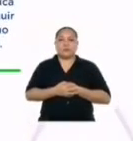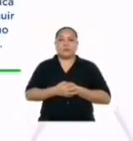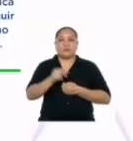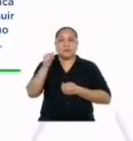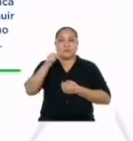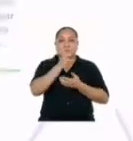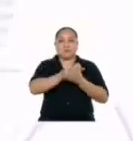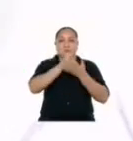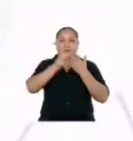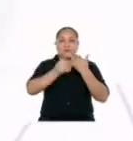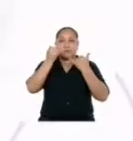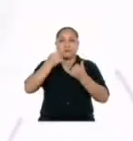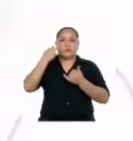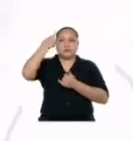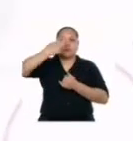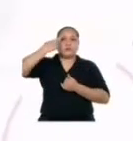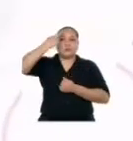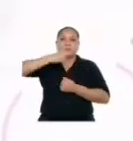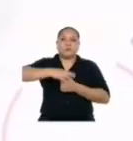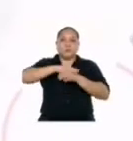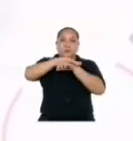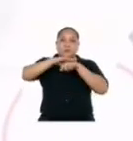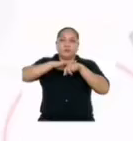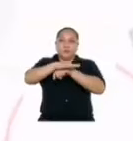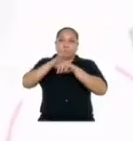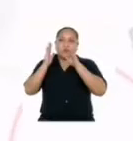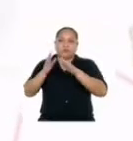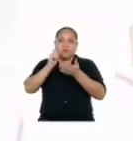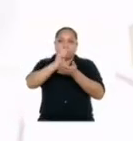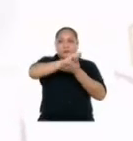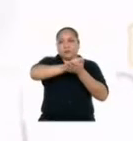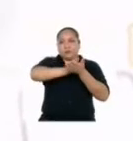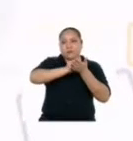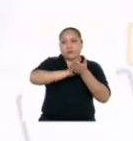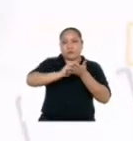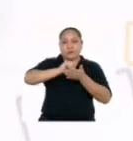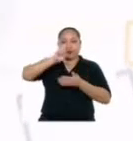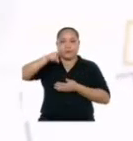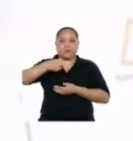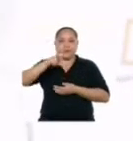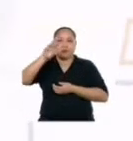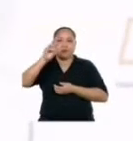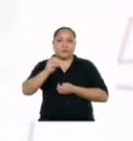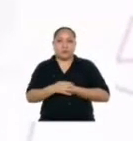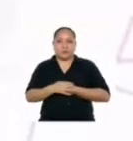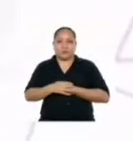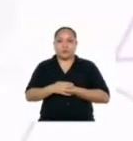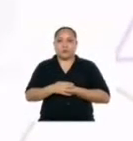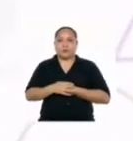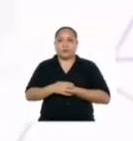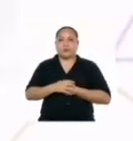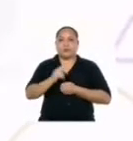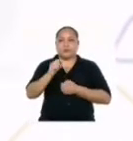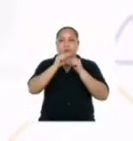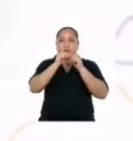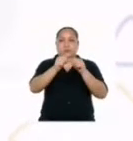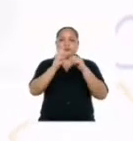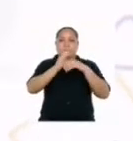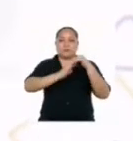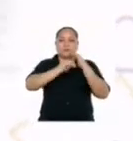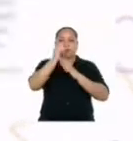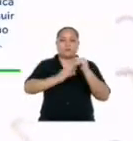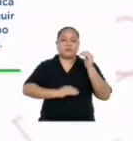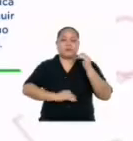En el programa de hoy reflexionaremos y planificaremos la escritura de una crónica sobre el 2020, para seguir construyéndonos como